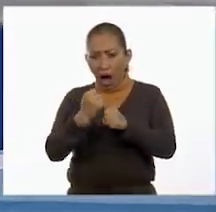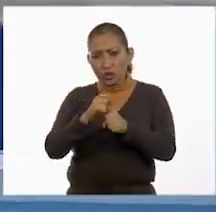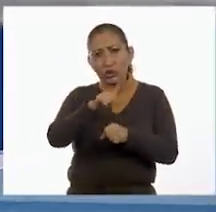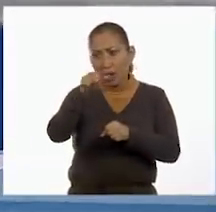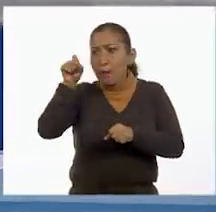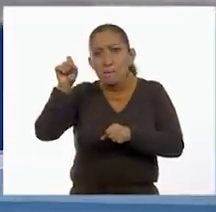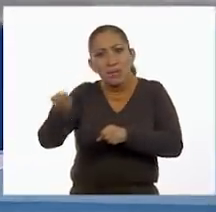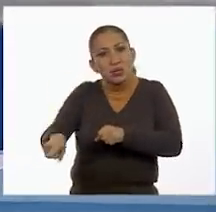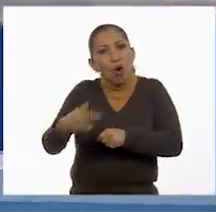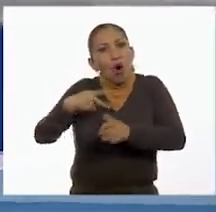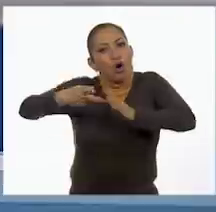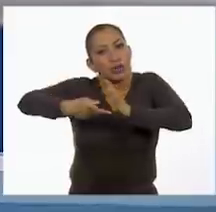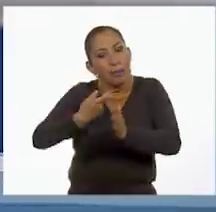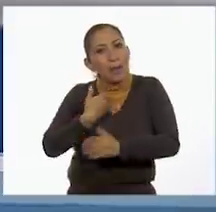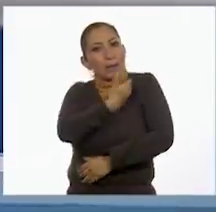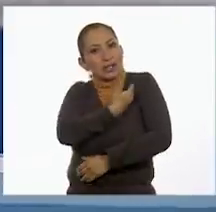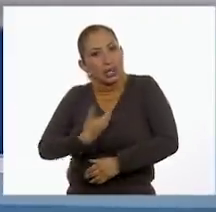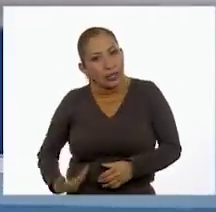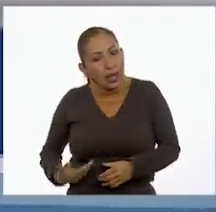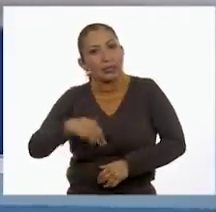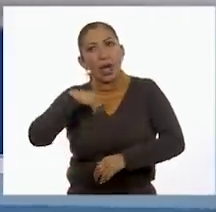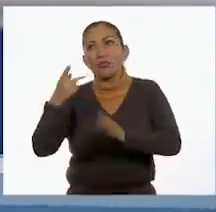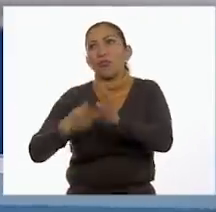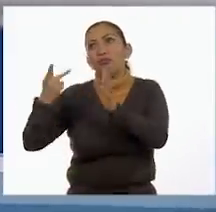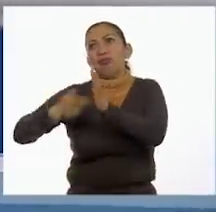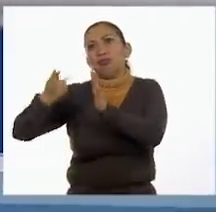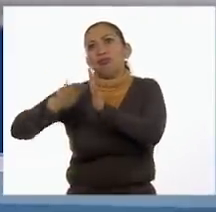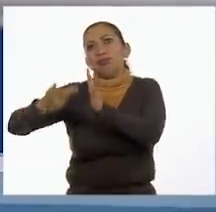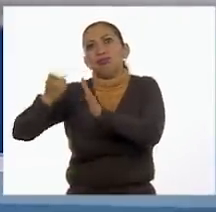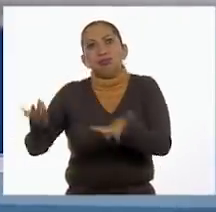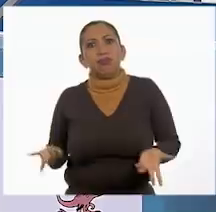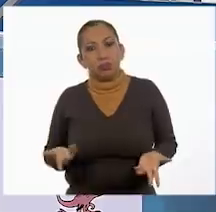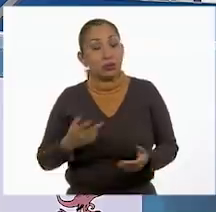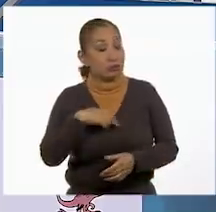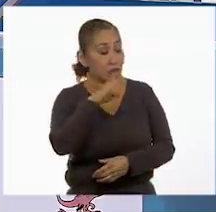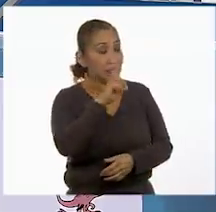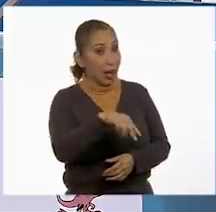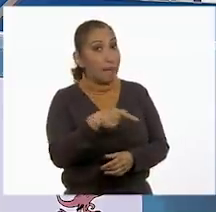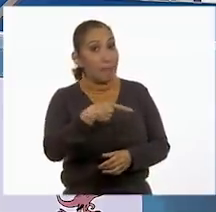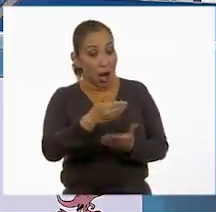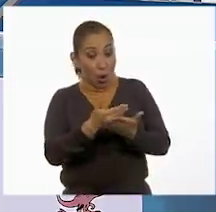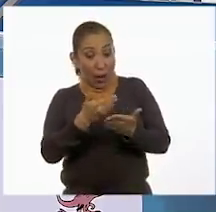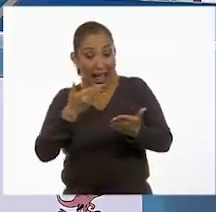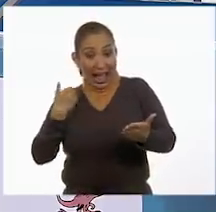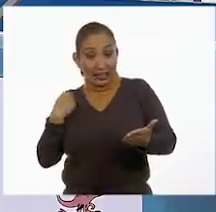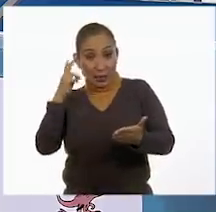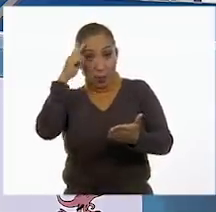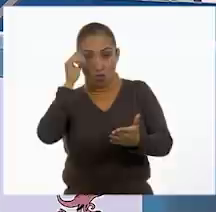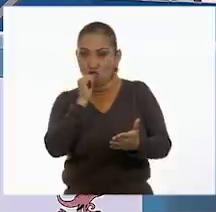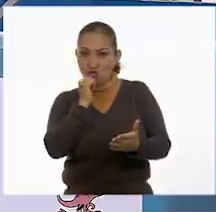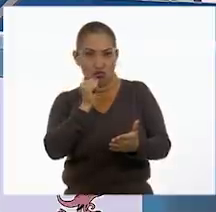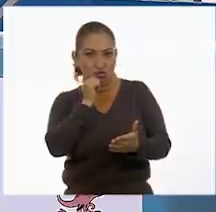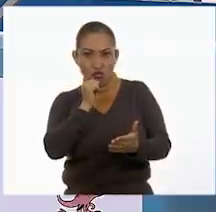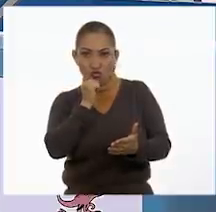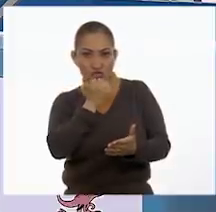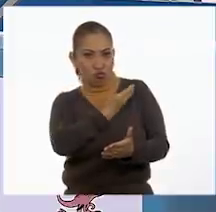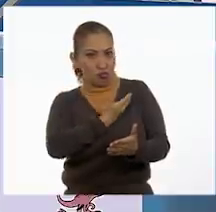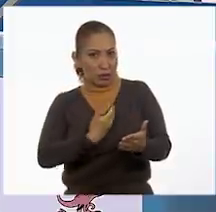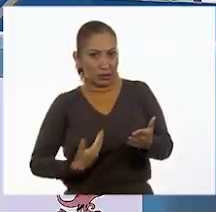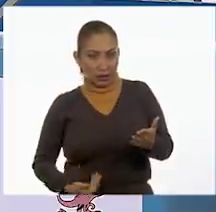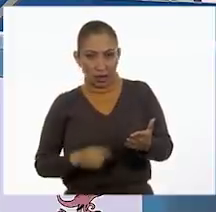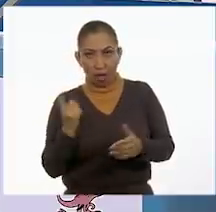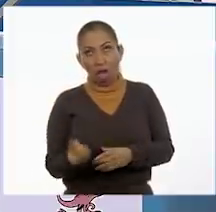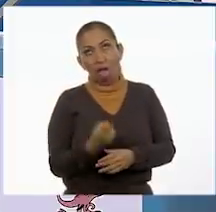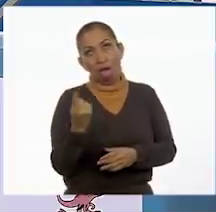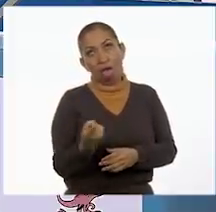después él mismo se reeligió como 1000 veces! Es verdad. Pero antes de que Porfirio Díaz llegara a ser el dictador al